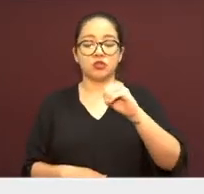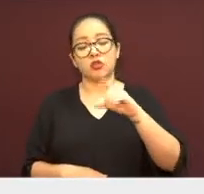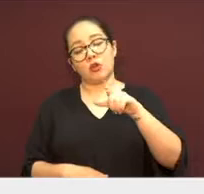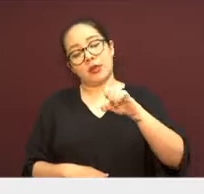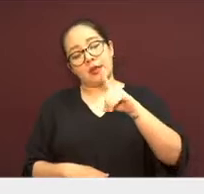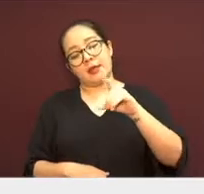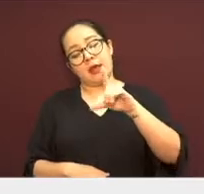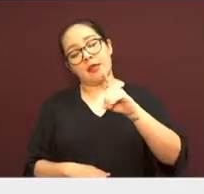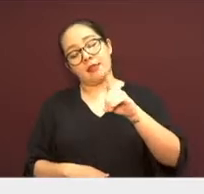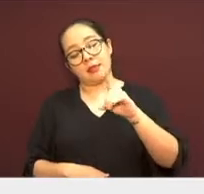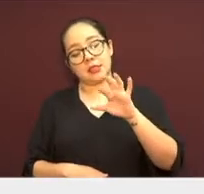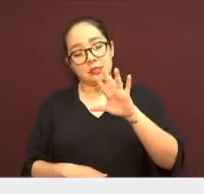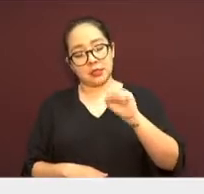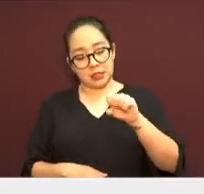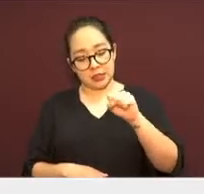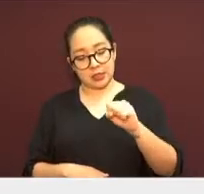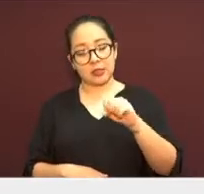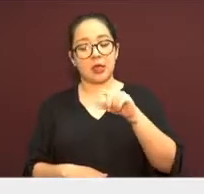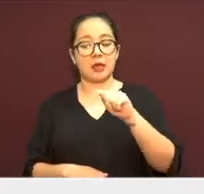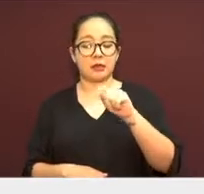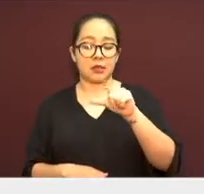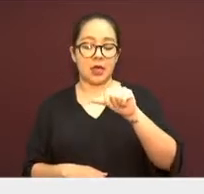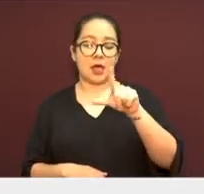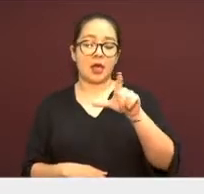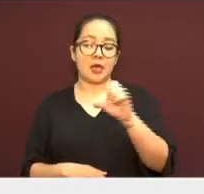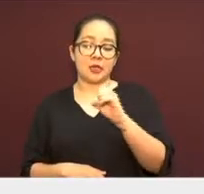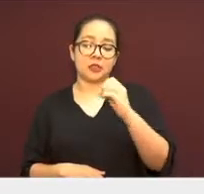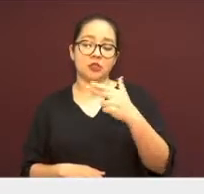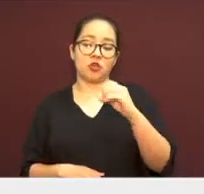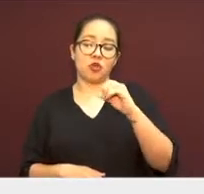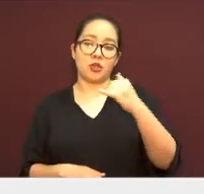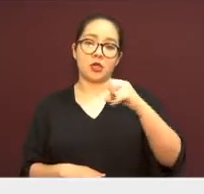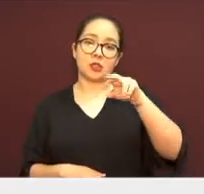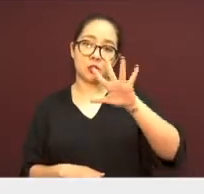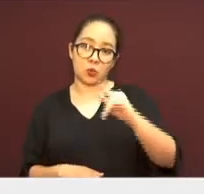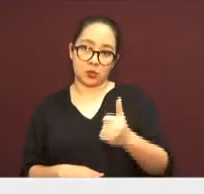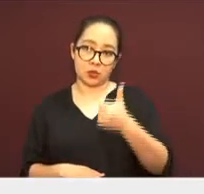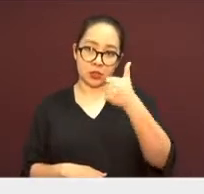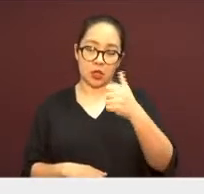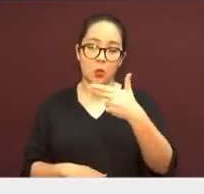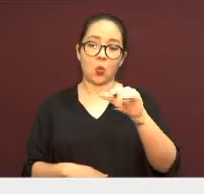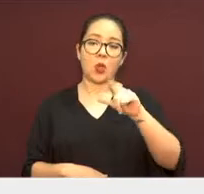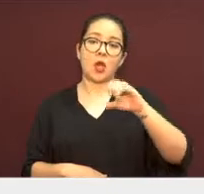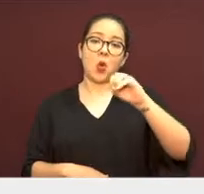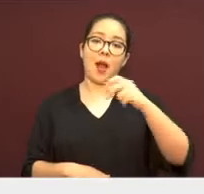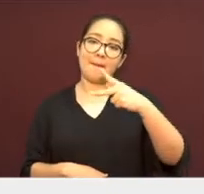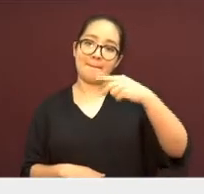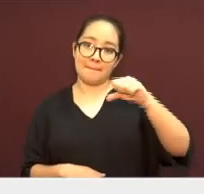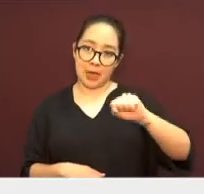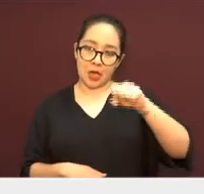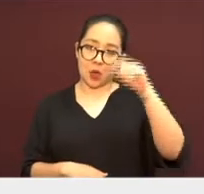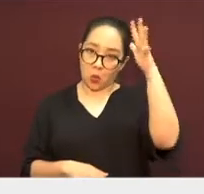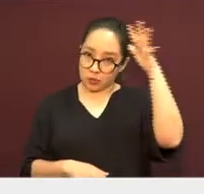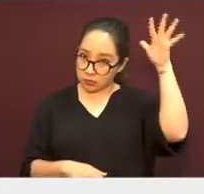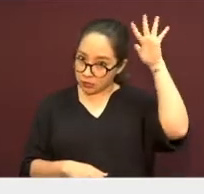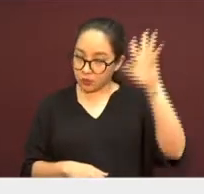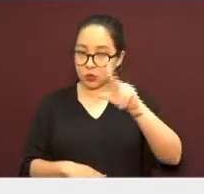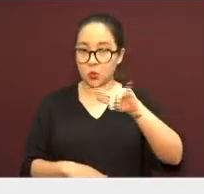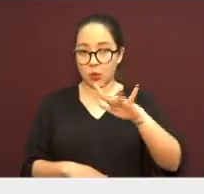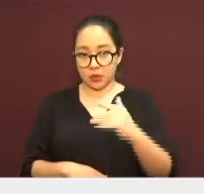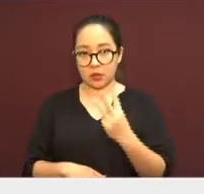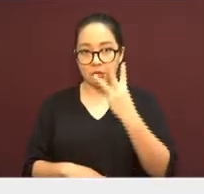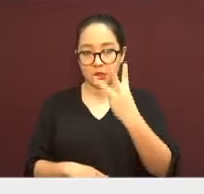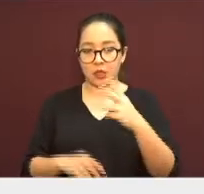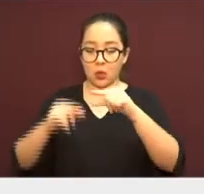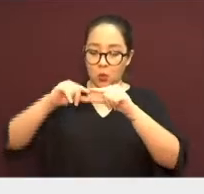la discordia en 56 y huiloapan de cuauhtémoc 53 en el sur cuarta cual